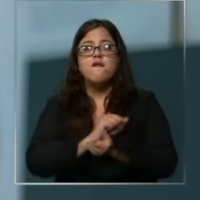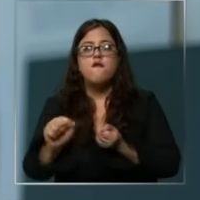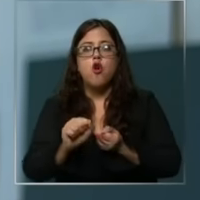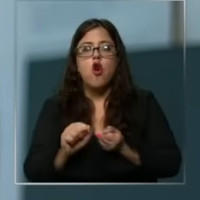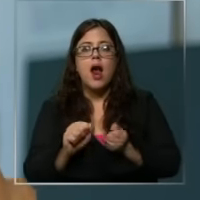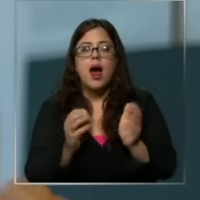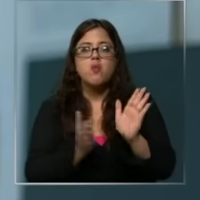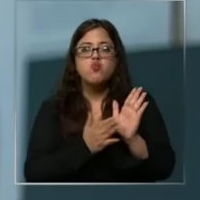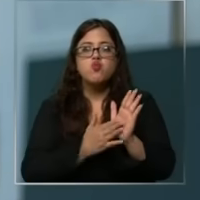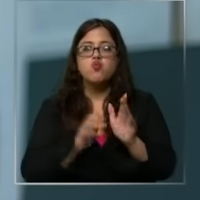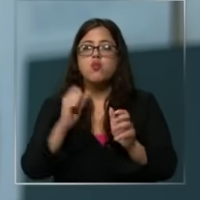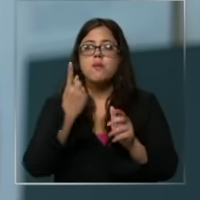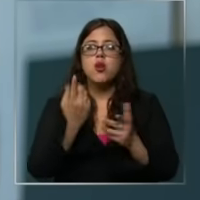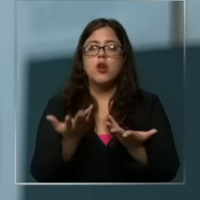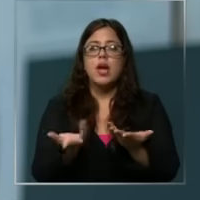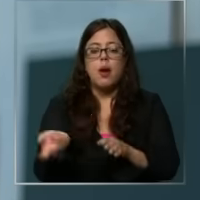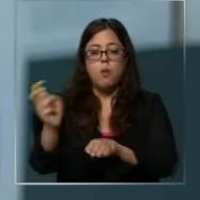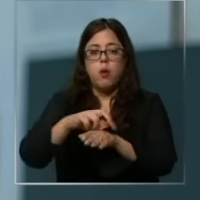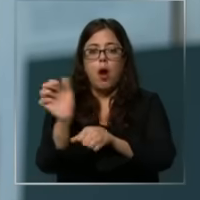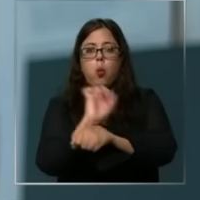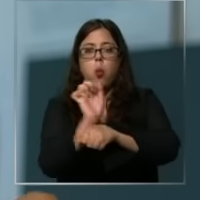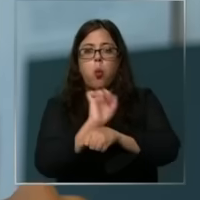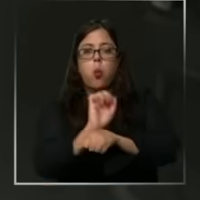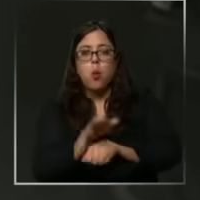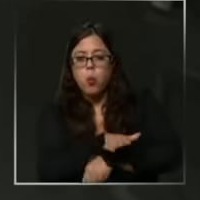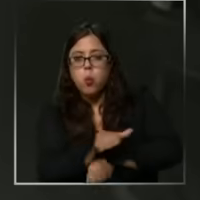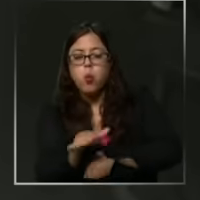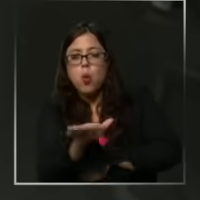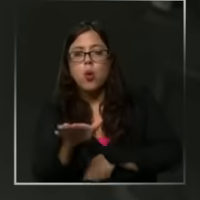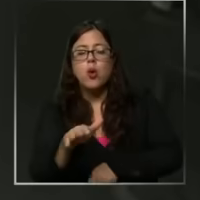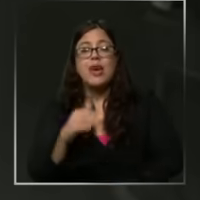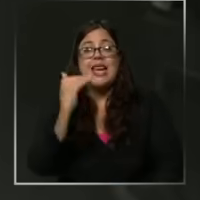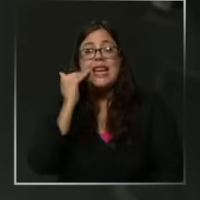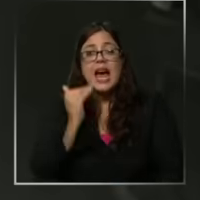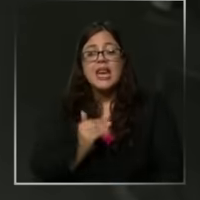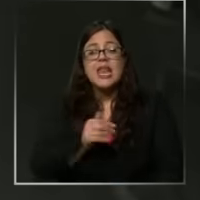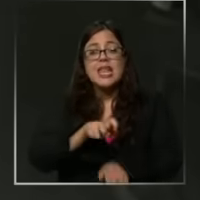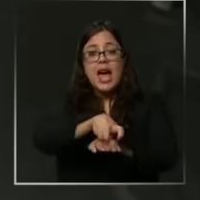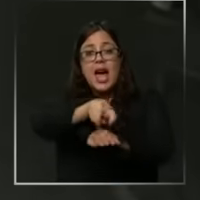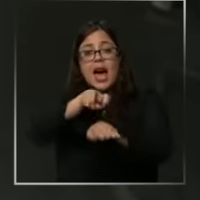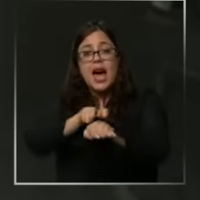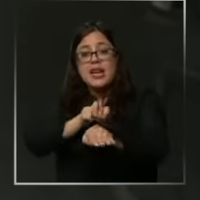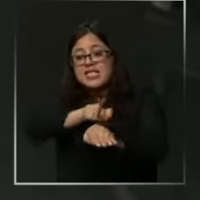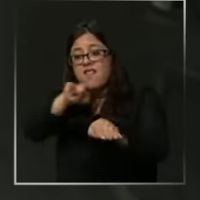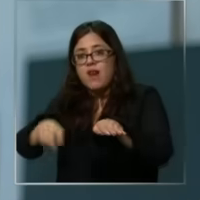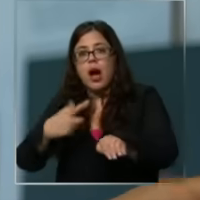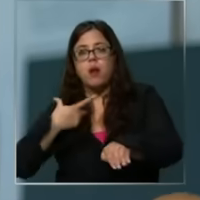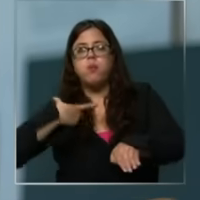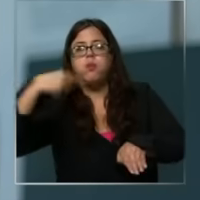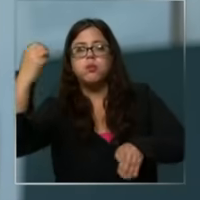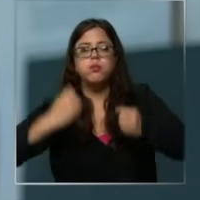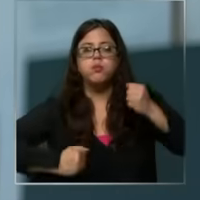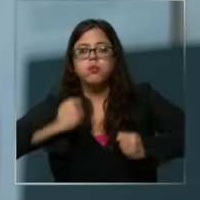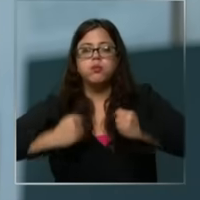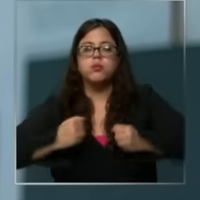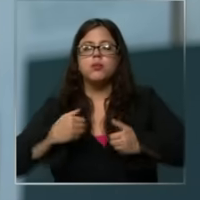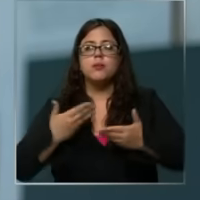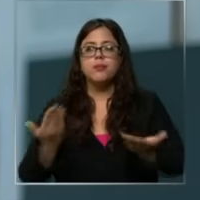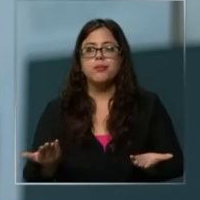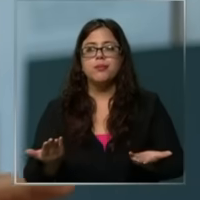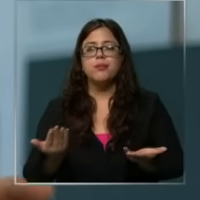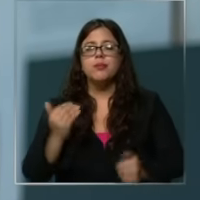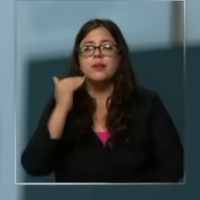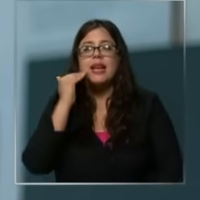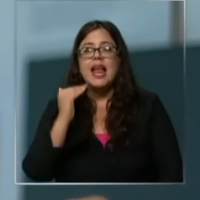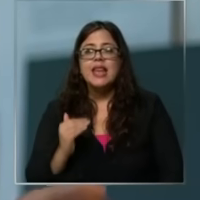primera reacción es llevarse el vehículo. Hago presente que la menor de edad que se encontraba en el asiento se baja del auto y huye. Por lo tanto, la